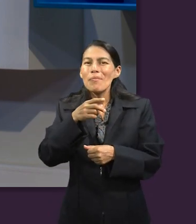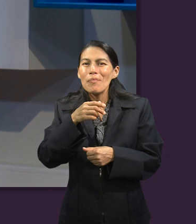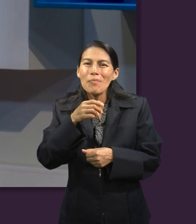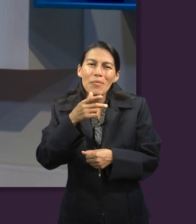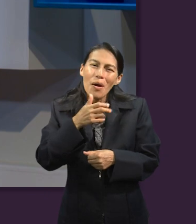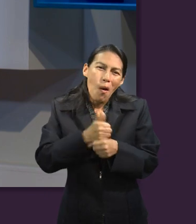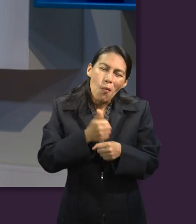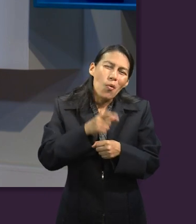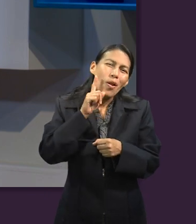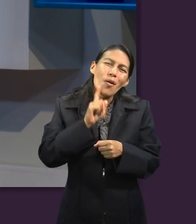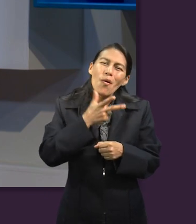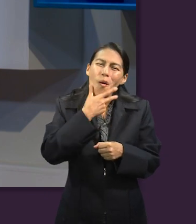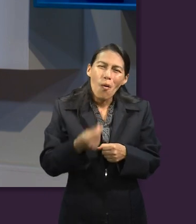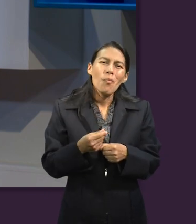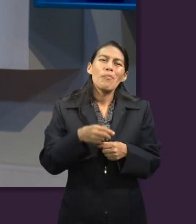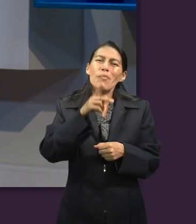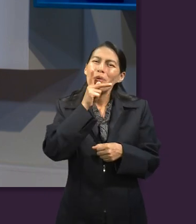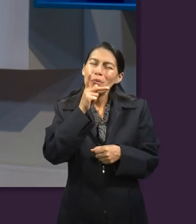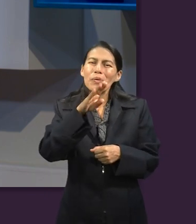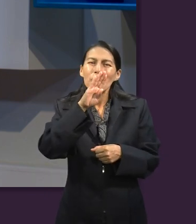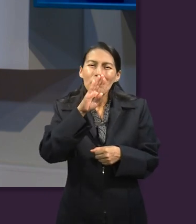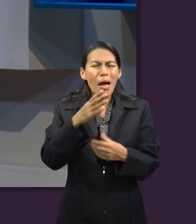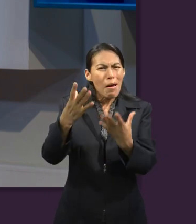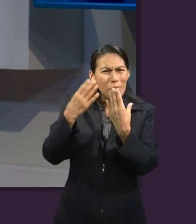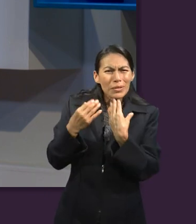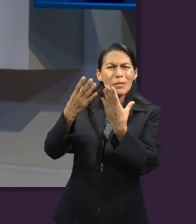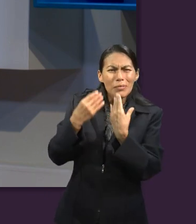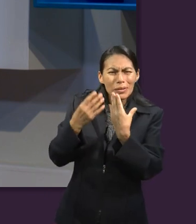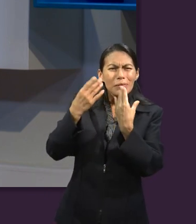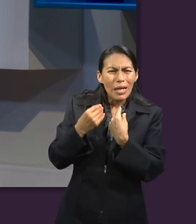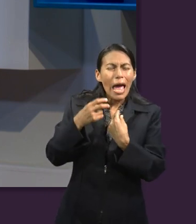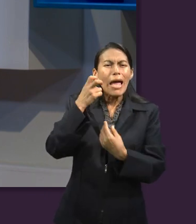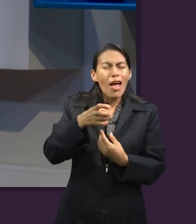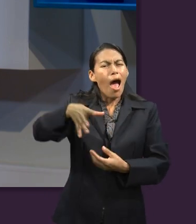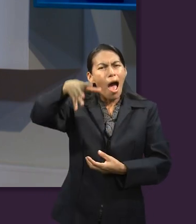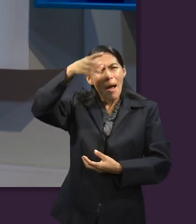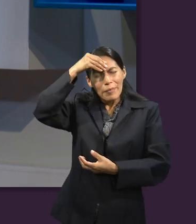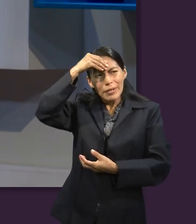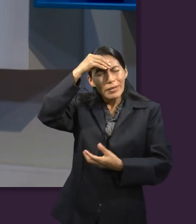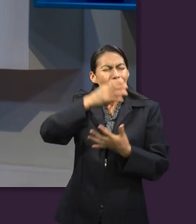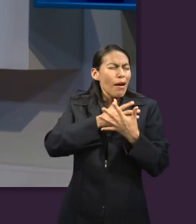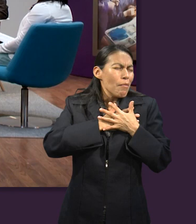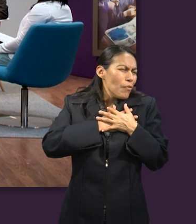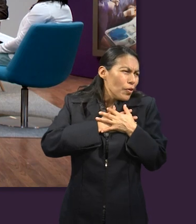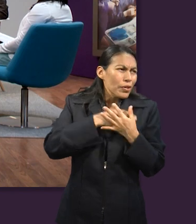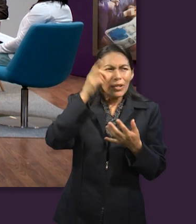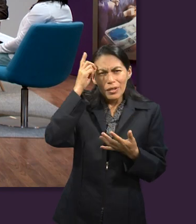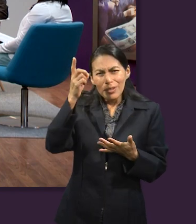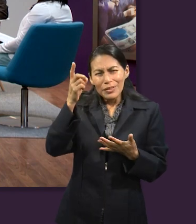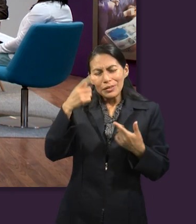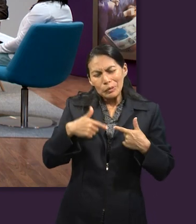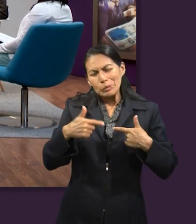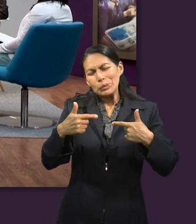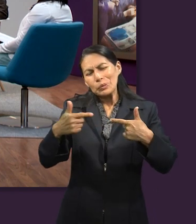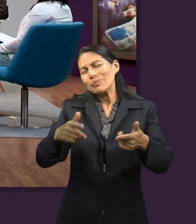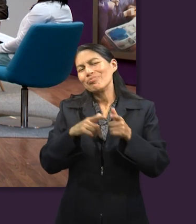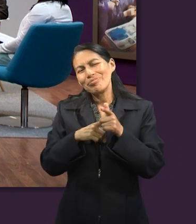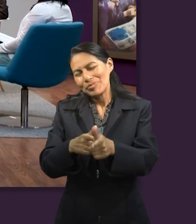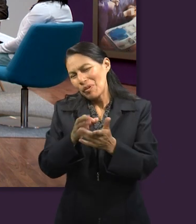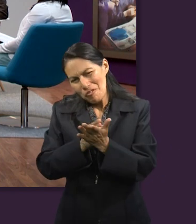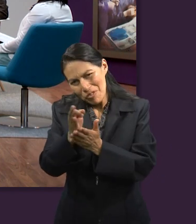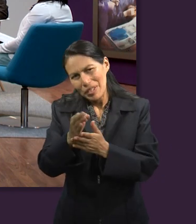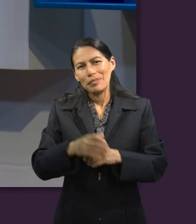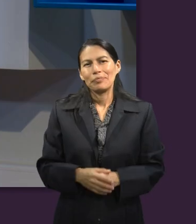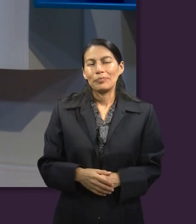bendición definitivamente que traspasa generaciones verdad y pues el centro de todo esto como